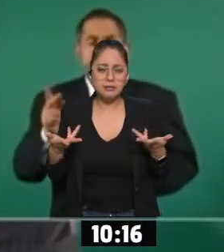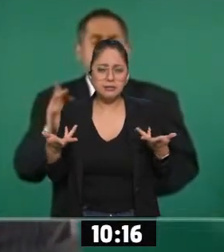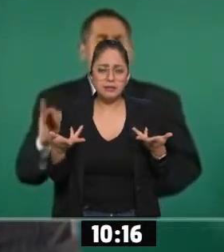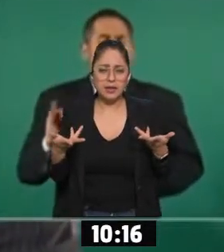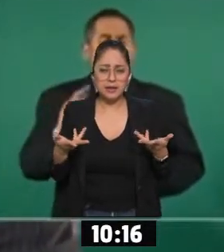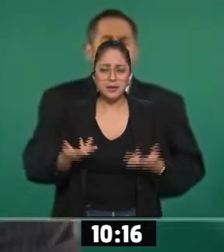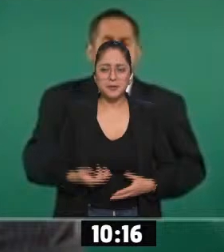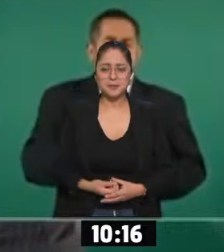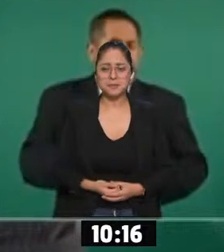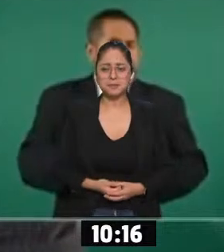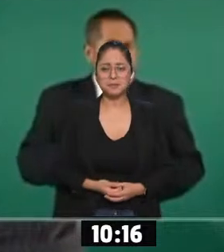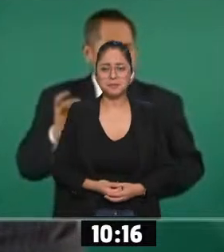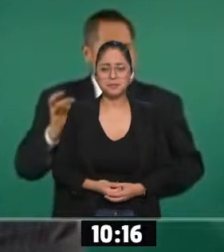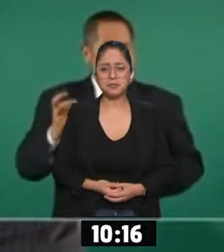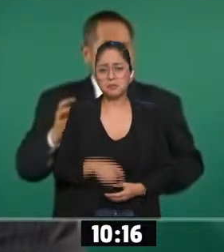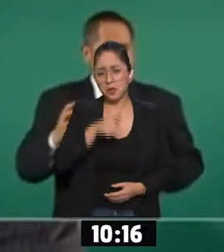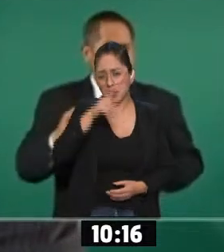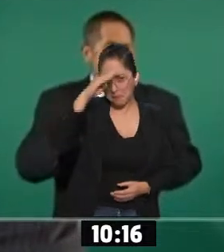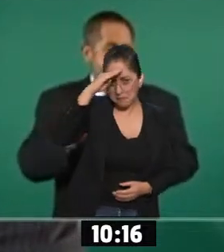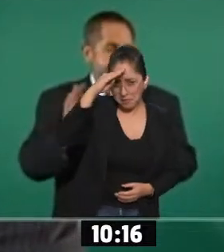esta forma